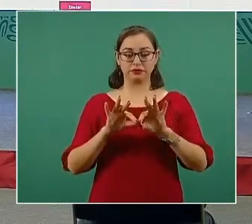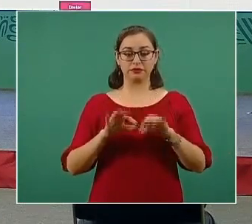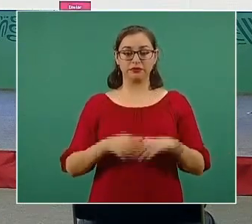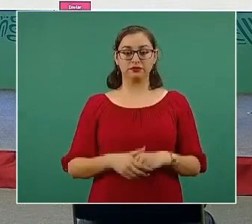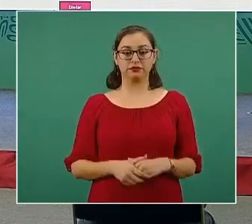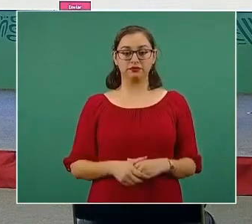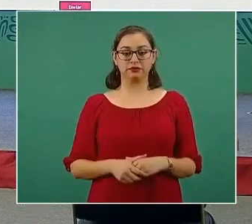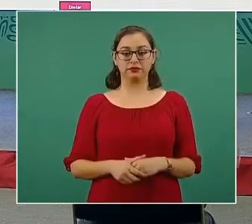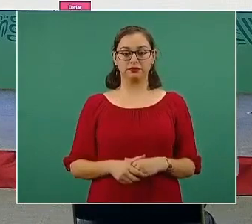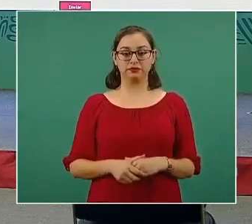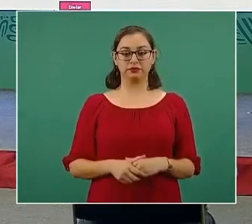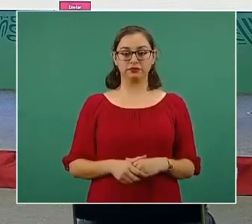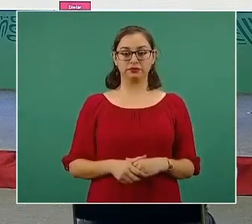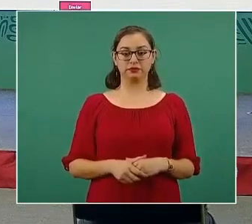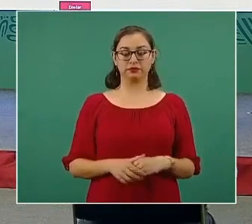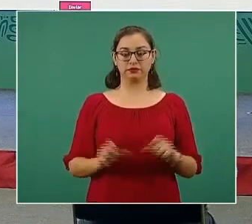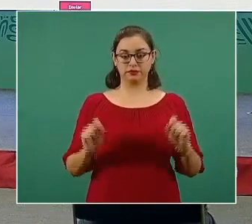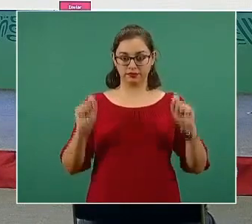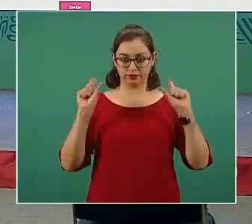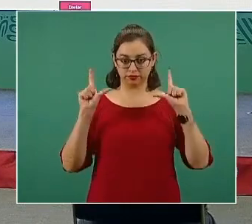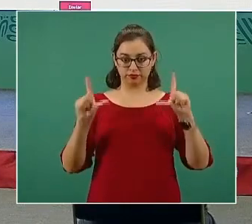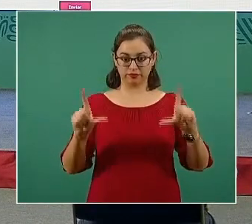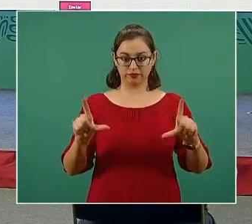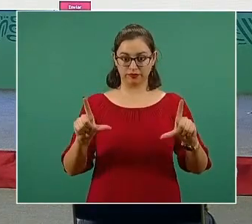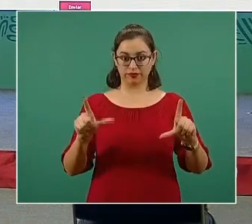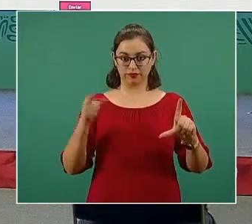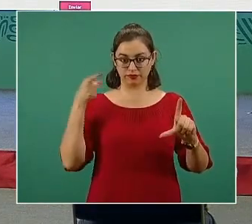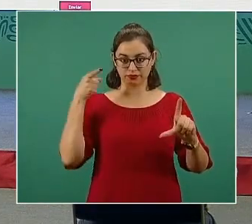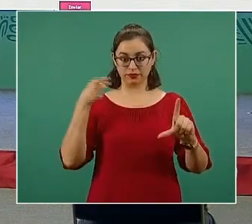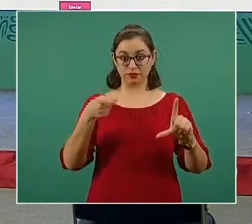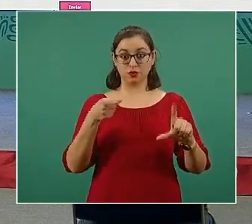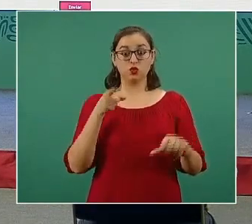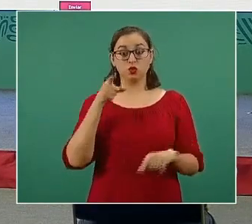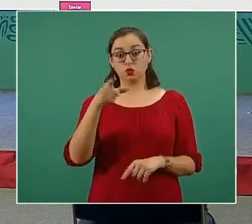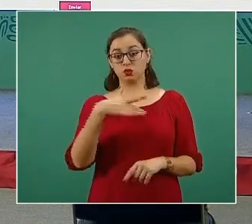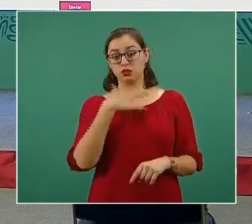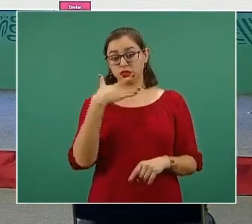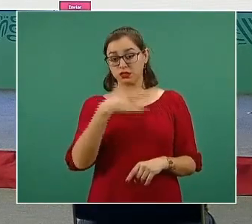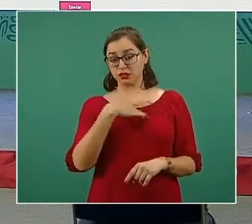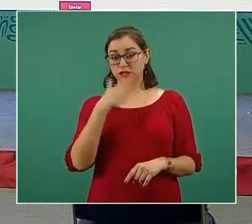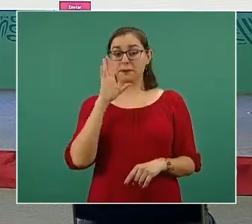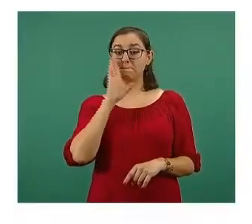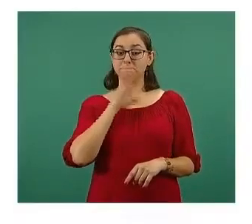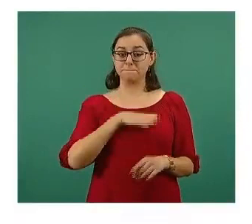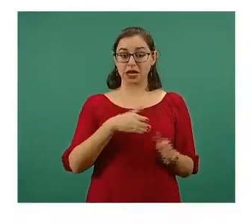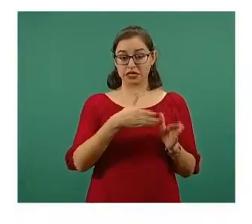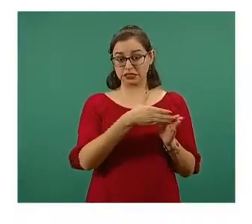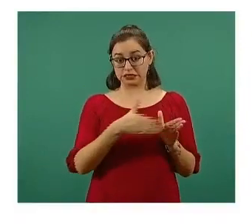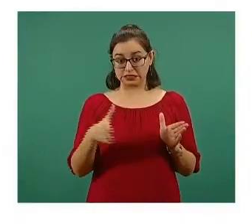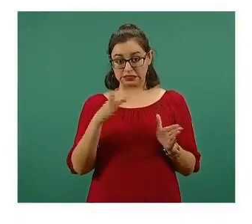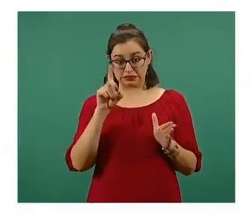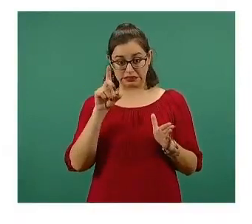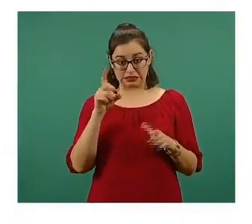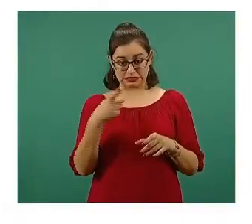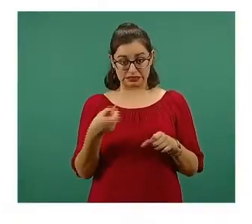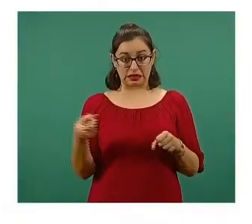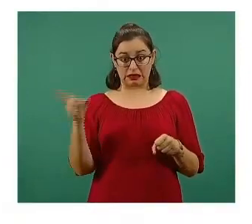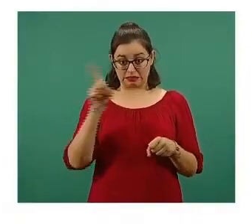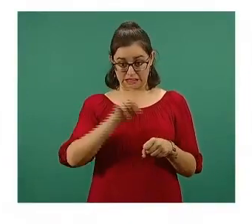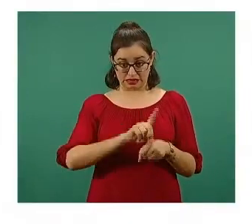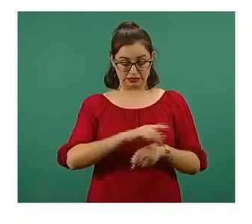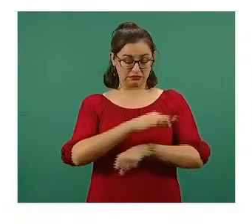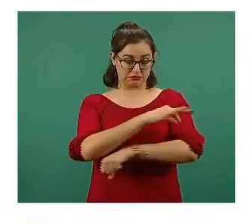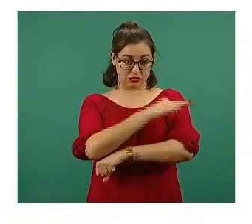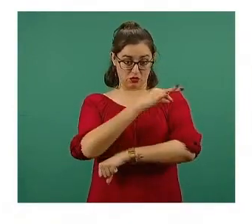sección, encontrará esta sección. En caso de presentar síntomas dentro de los 30 días después de haber recibido su